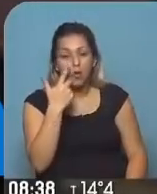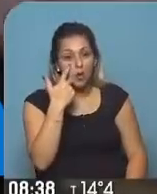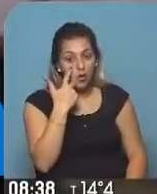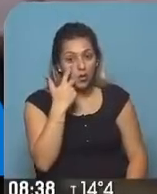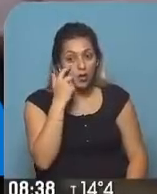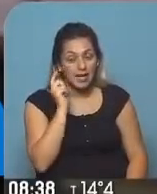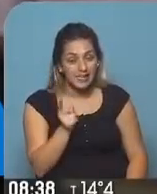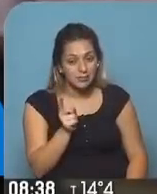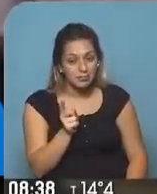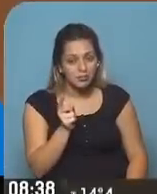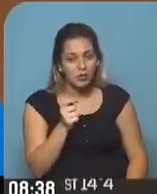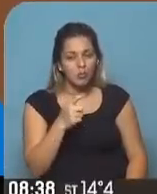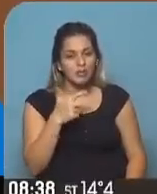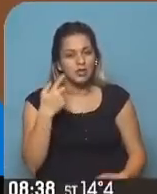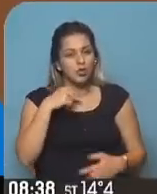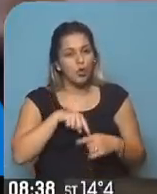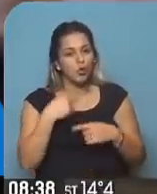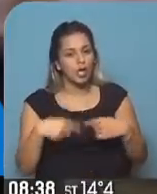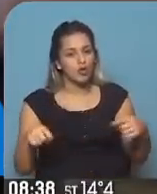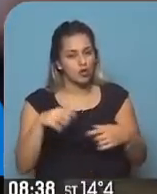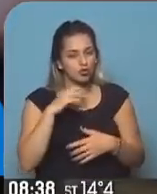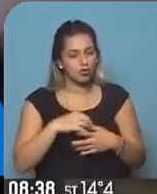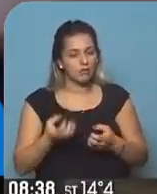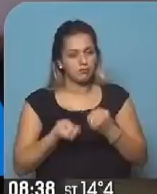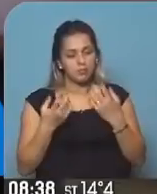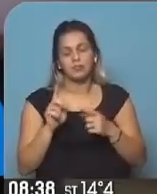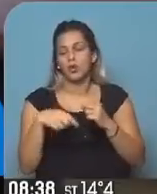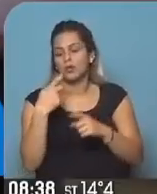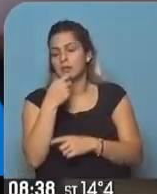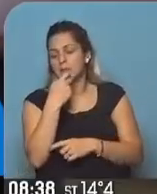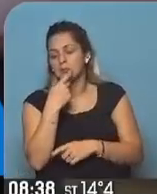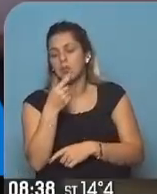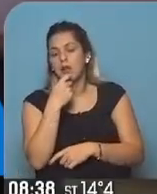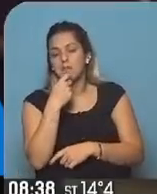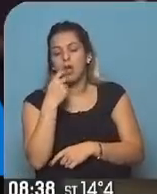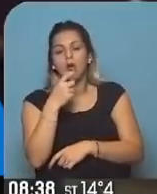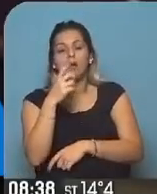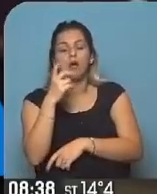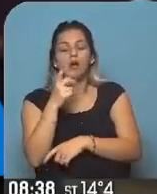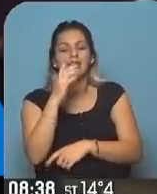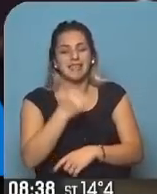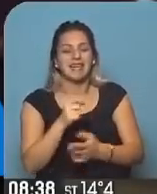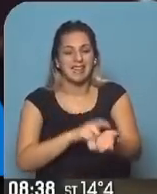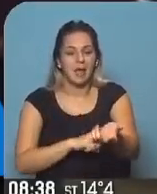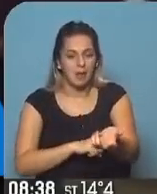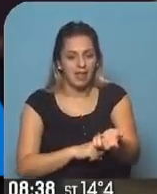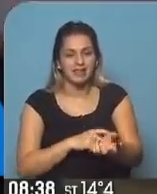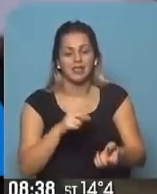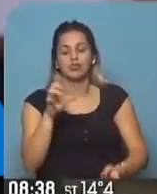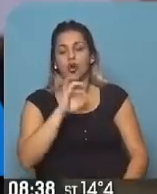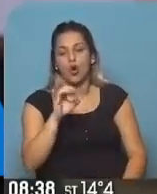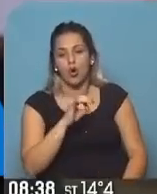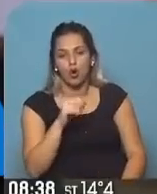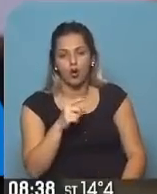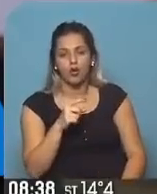invasiva por estreptococo. ¿Se entiende? Un paciente con diabetes, también, un paciente quirúrgico, un paciente